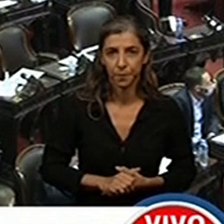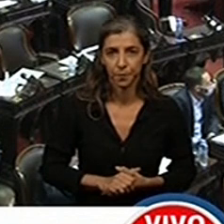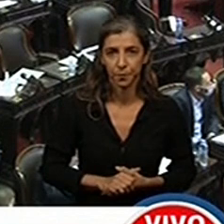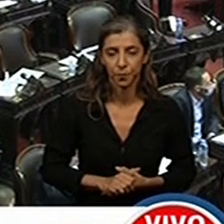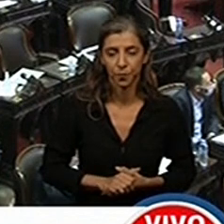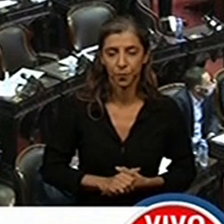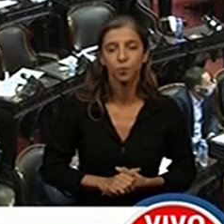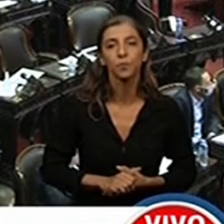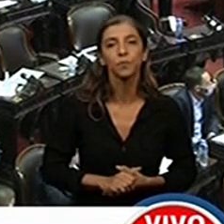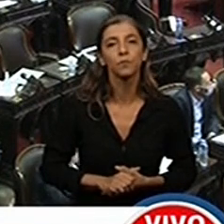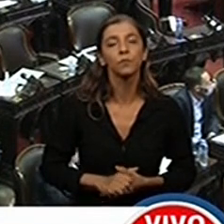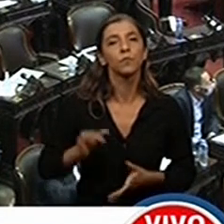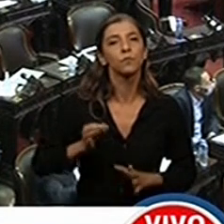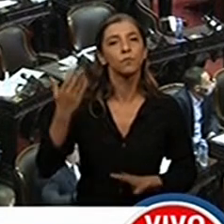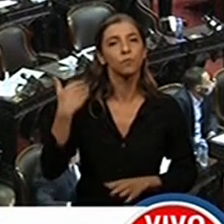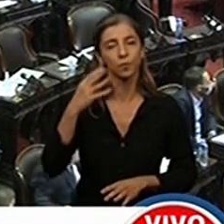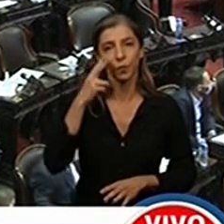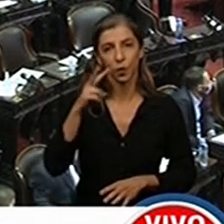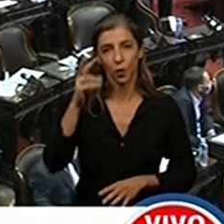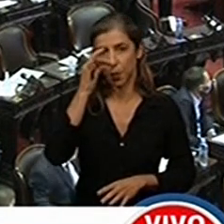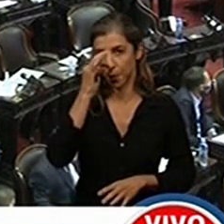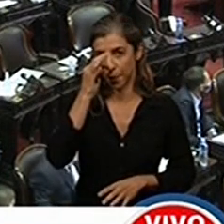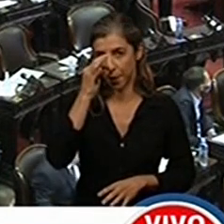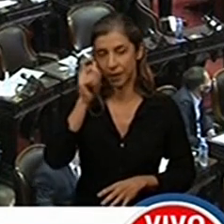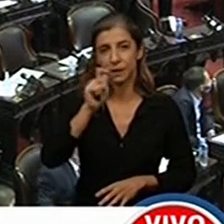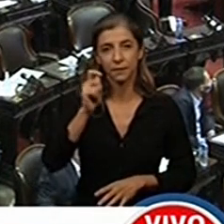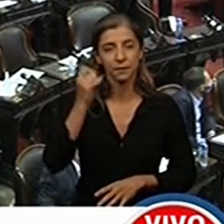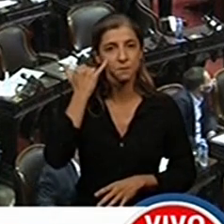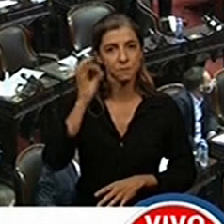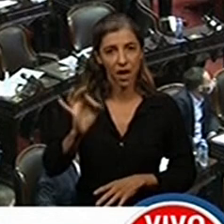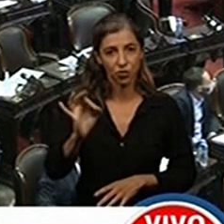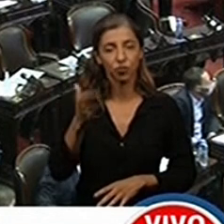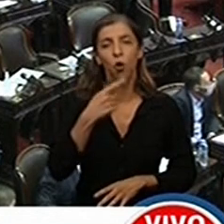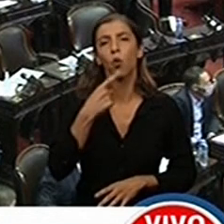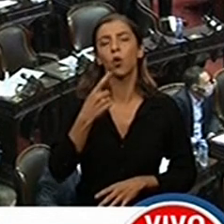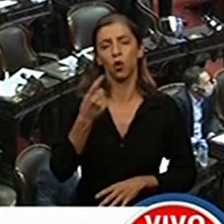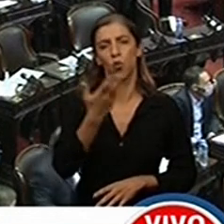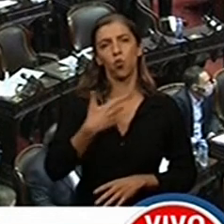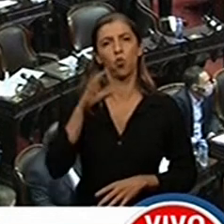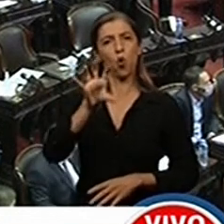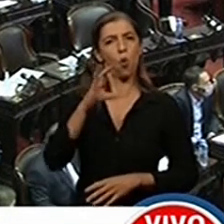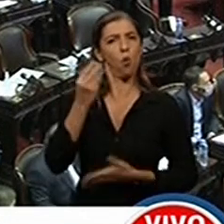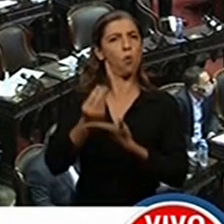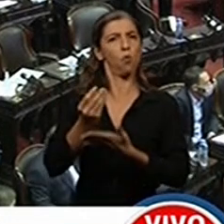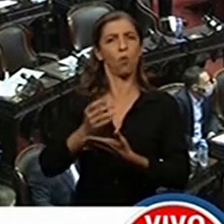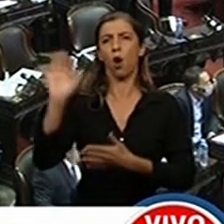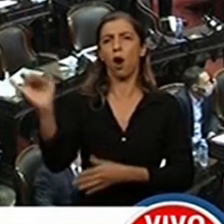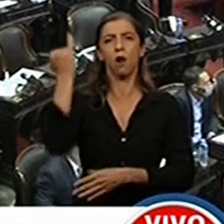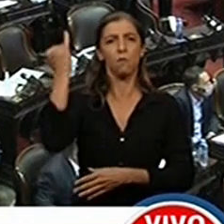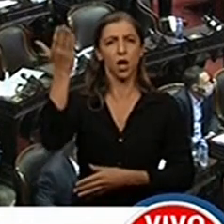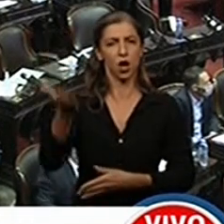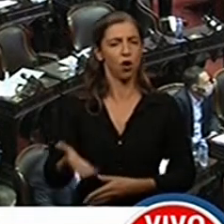en mayo del 2020, el mejor gobernador de la Argentina, el hombre más